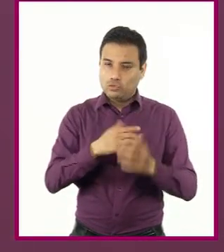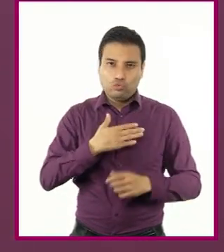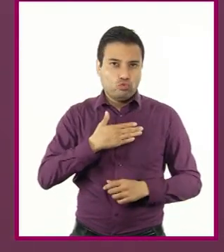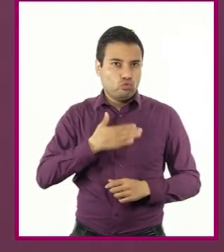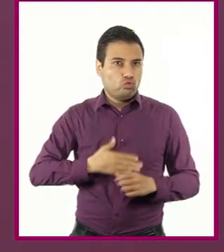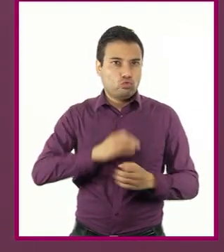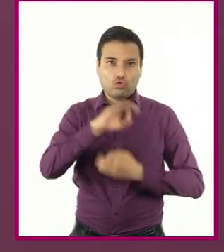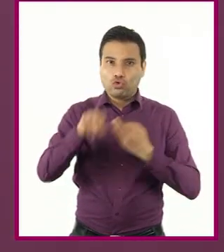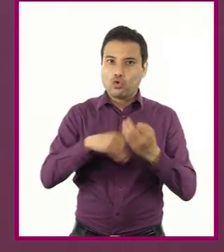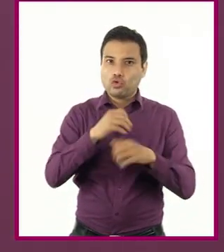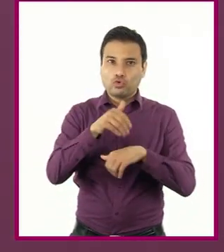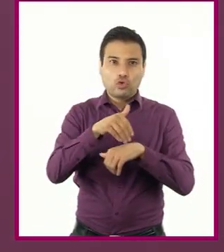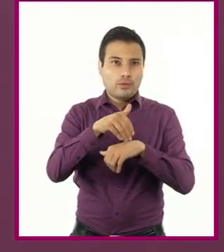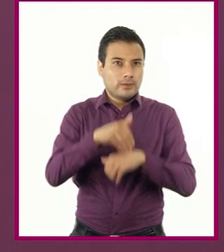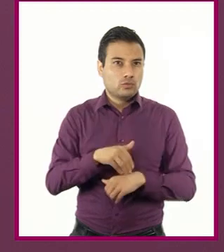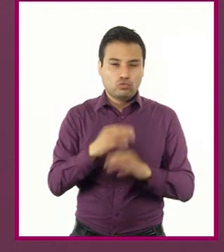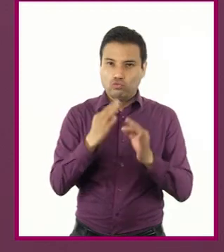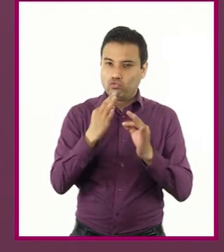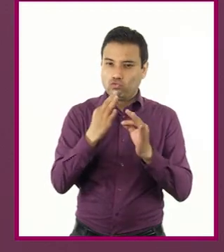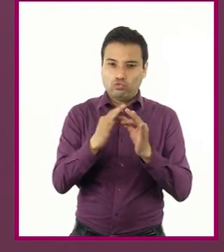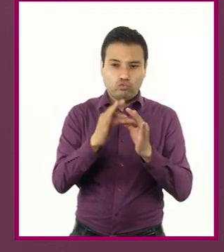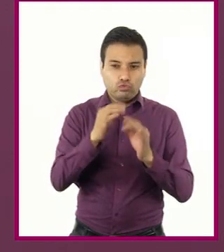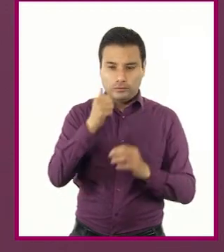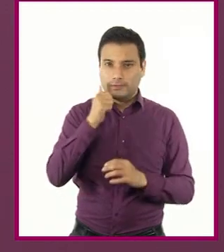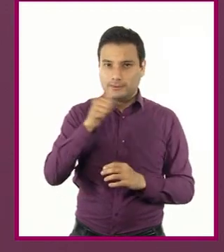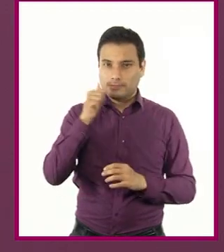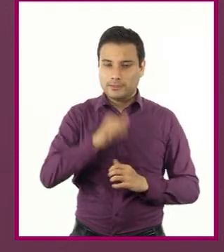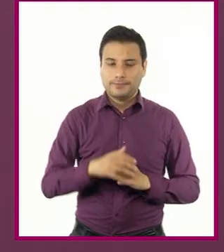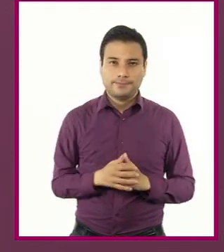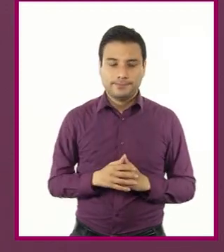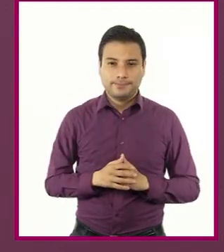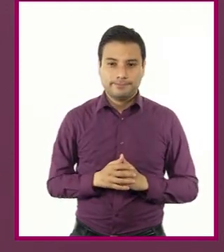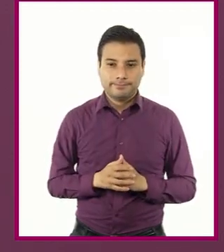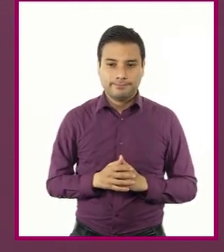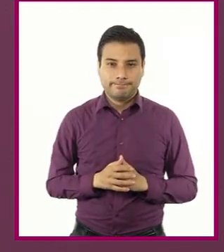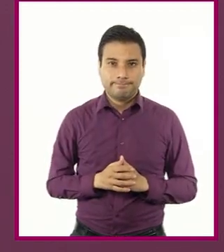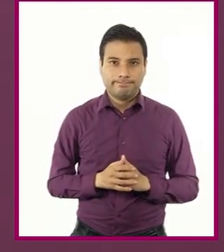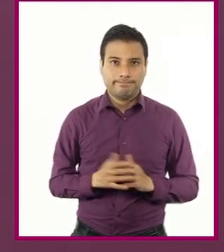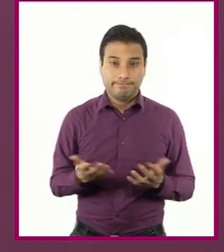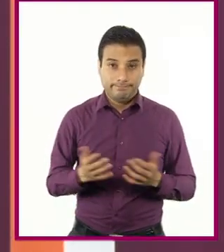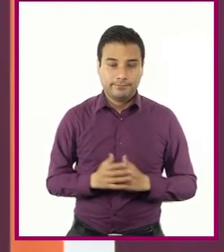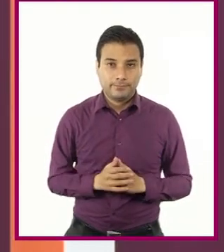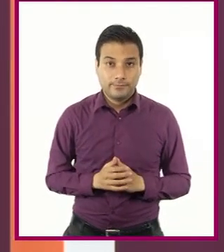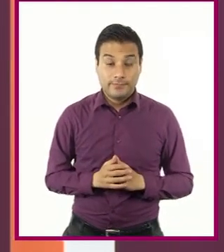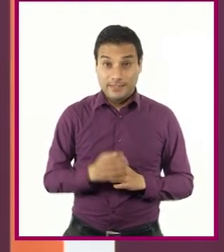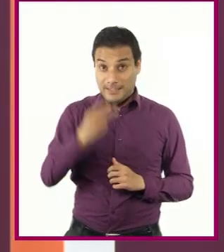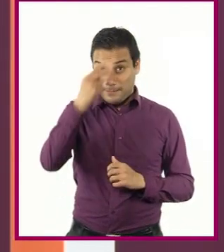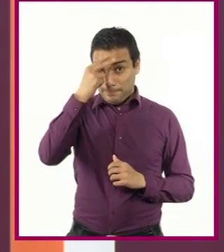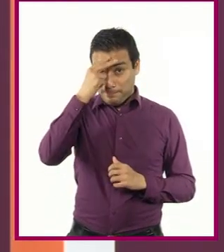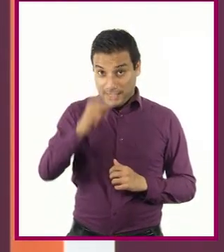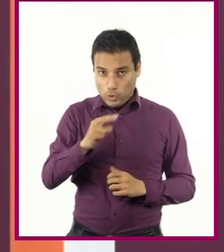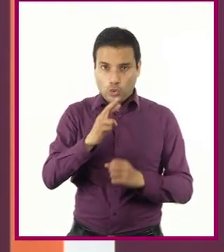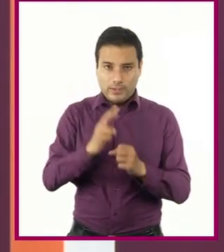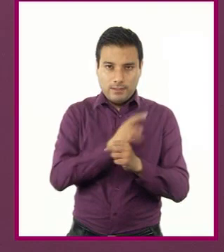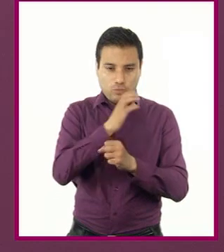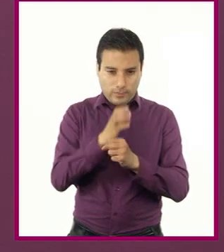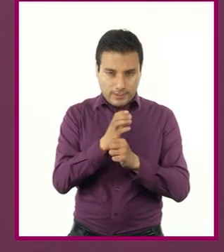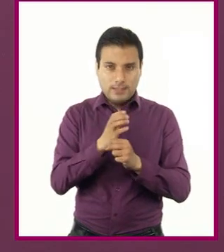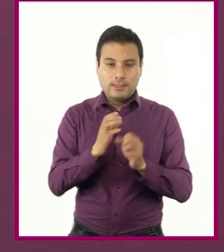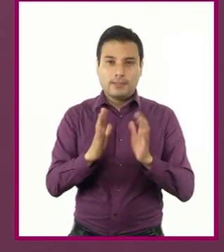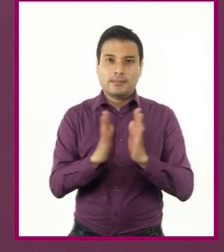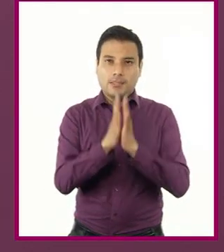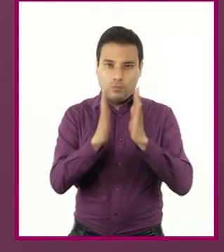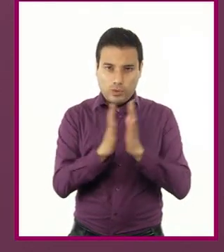repercutan en ella intereses o ideas particulares. Por eso es que además de ser una república democrática, representativa